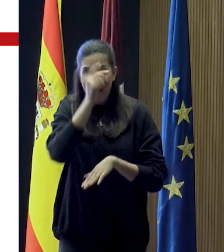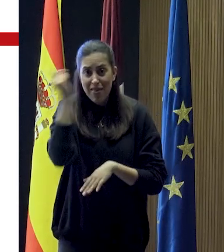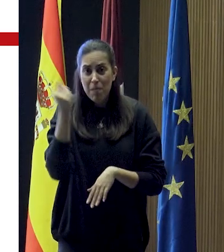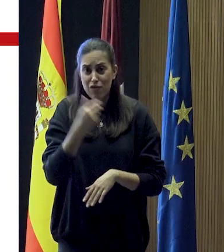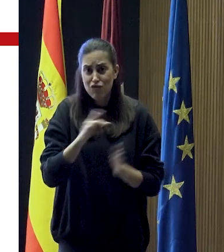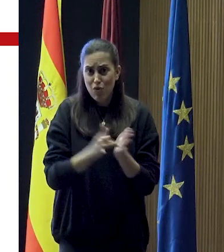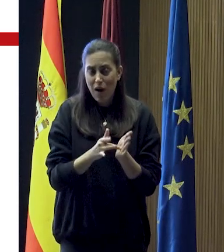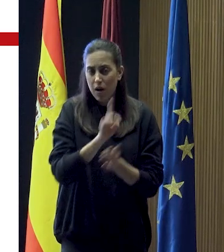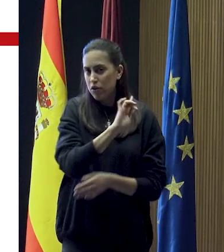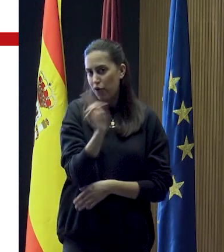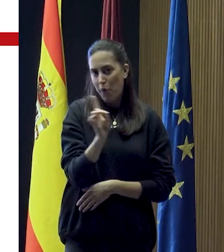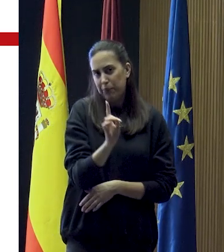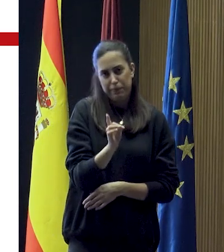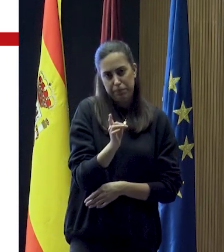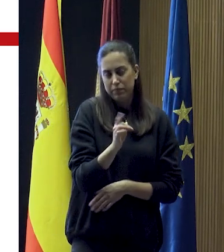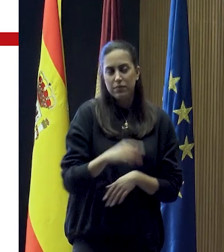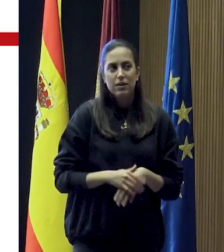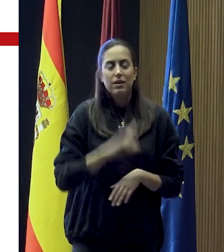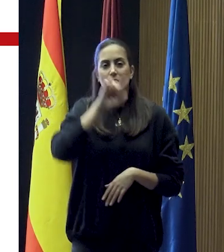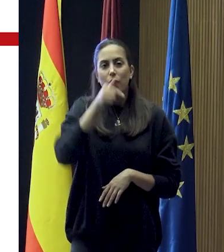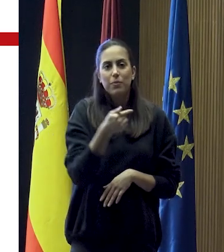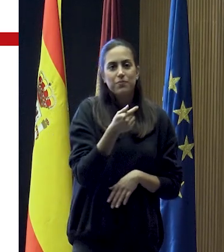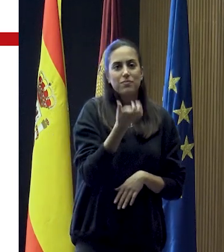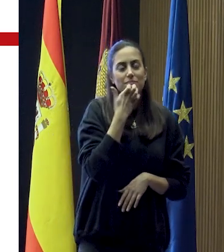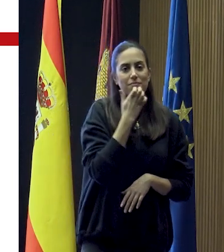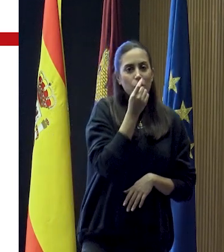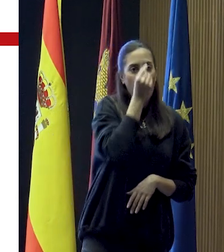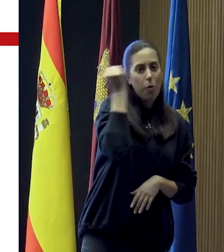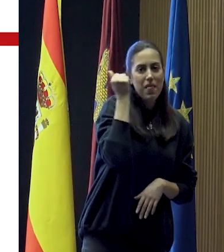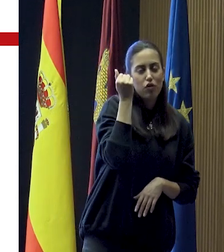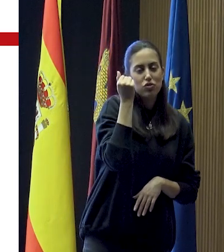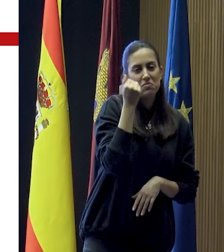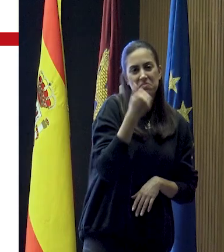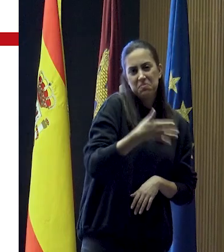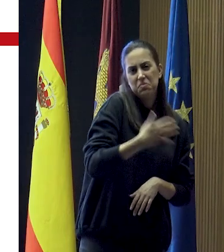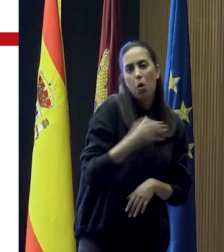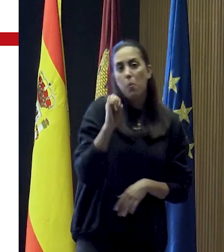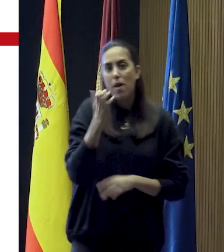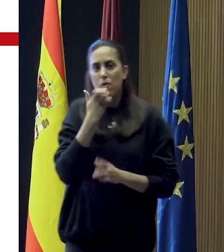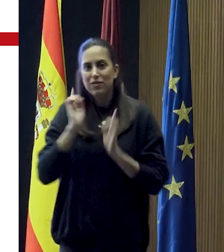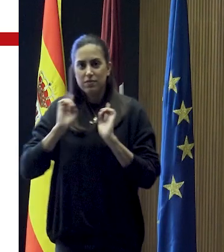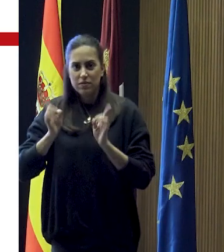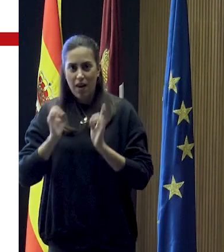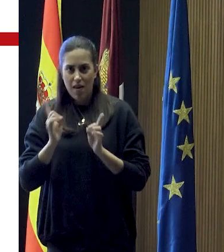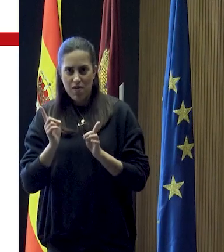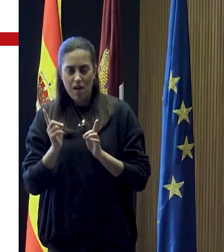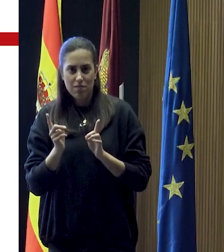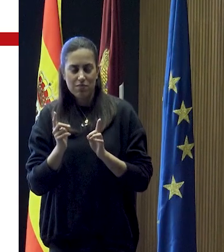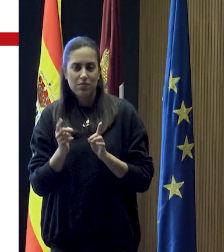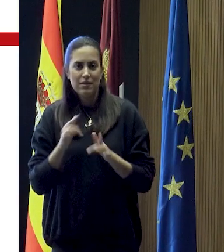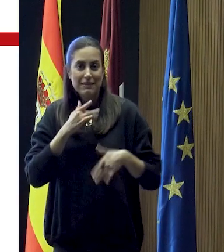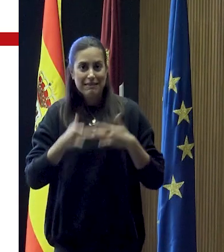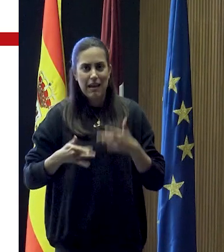Es muy importante saber distinguir entre olvidos benignos y señales de alerta. Entonces, aquí os he puesto 3 ejemplos